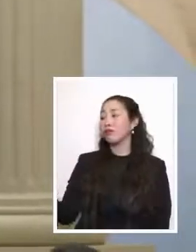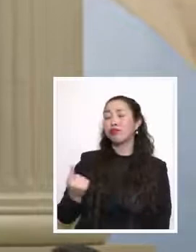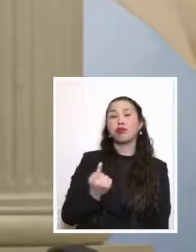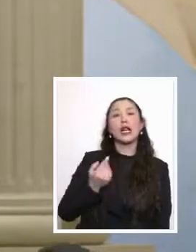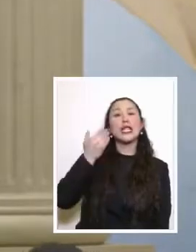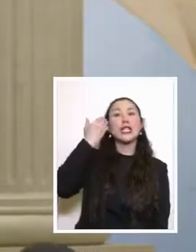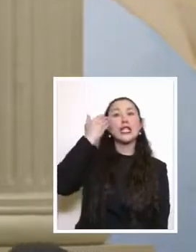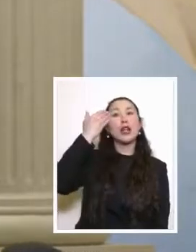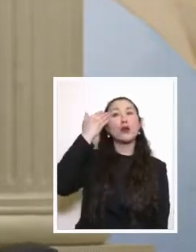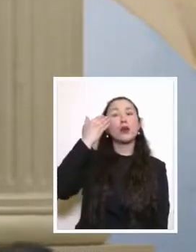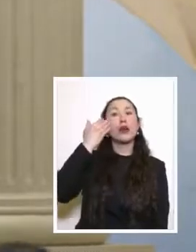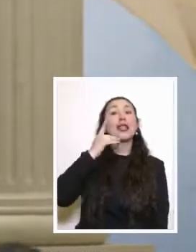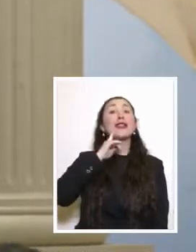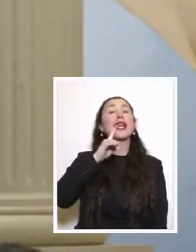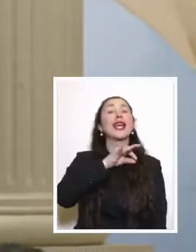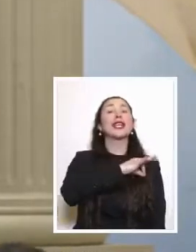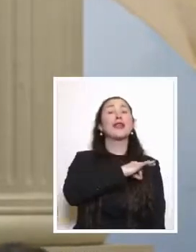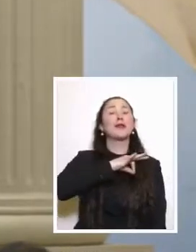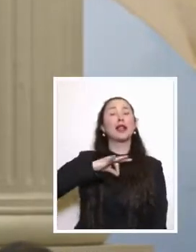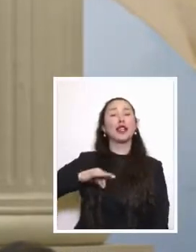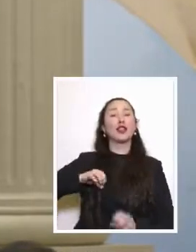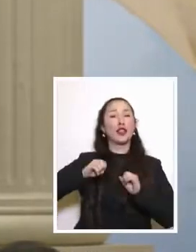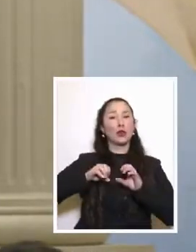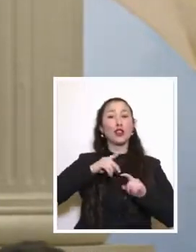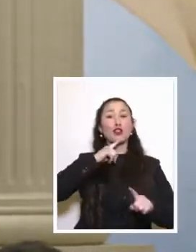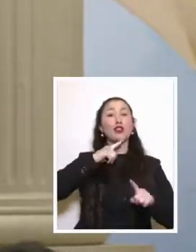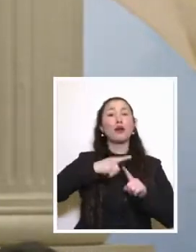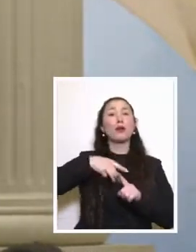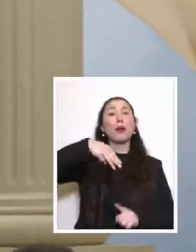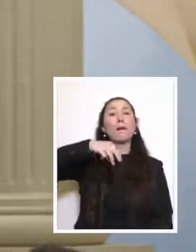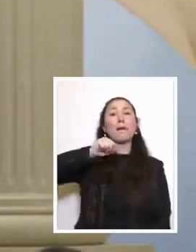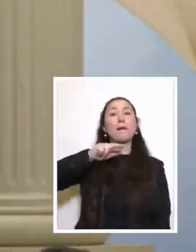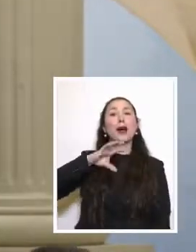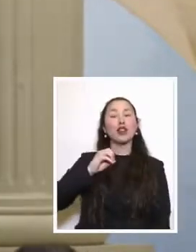inicial del ministro de Educación, el señor Marco Antonio Ávila.